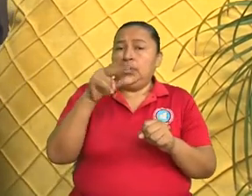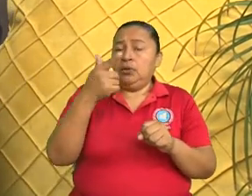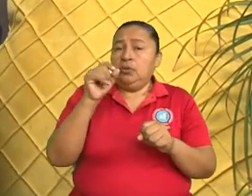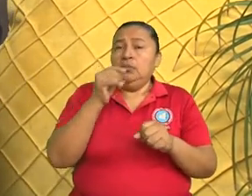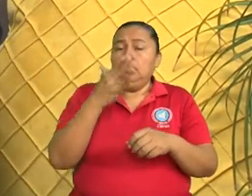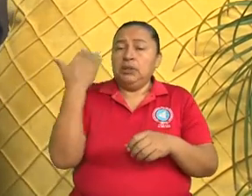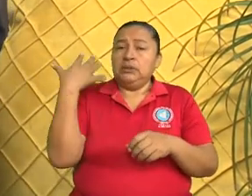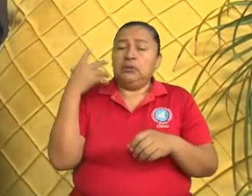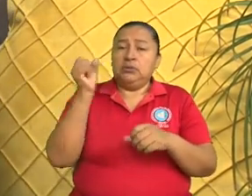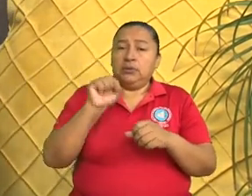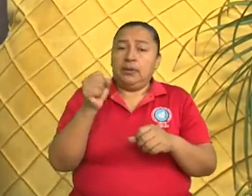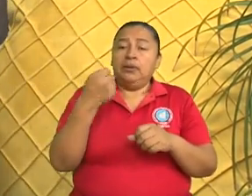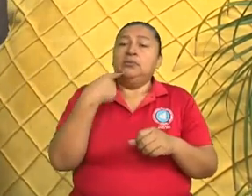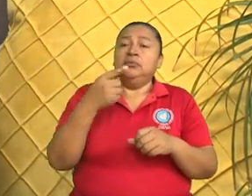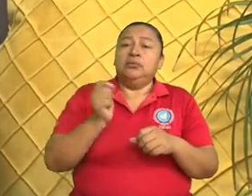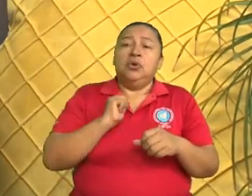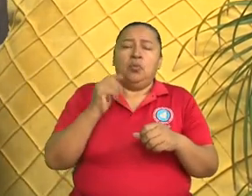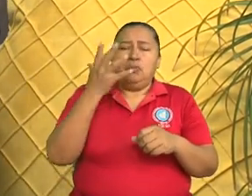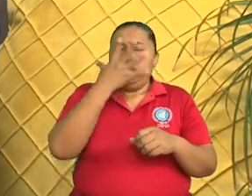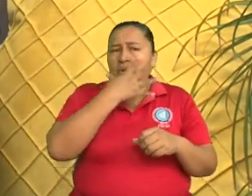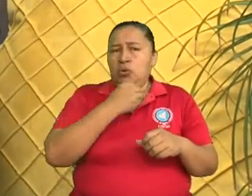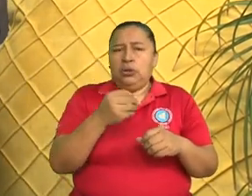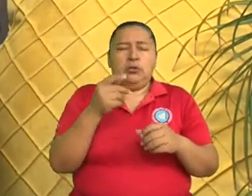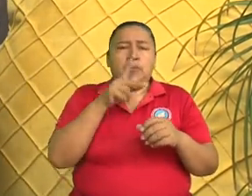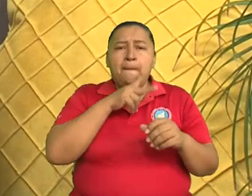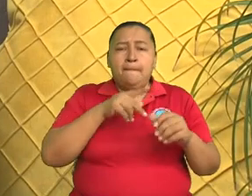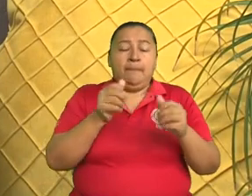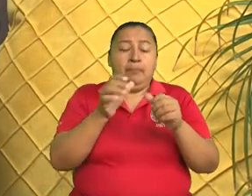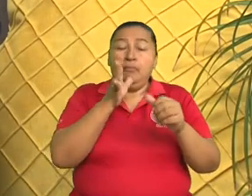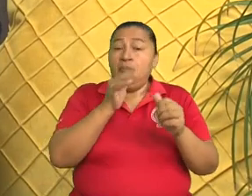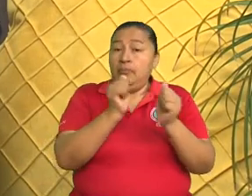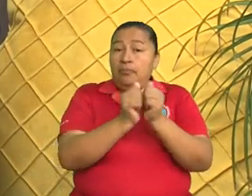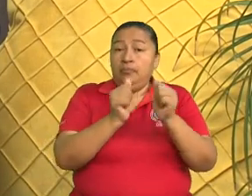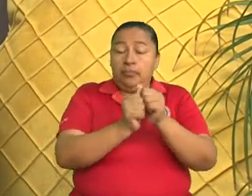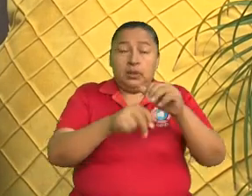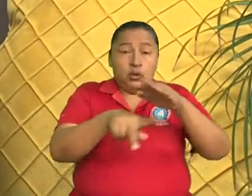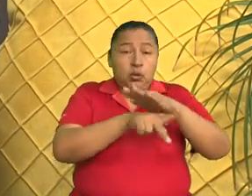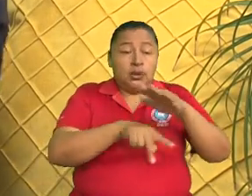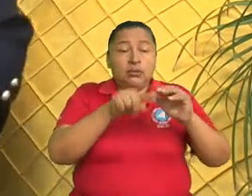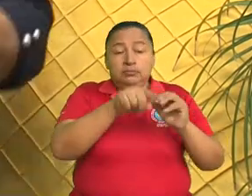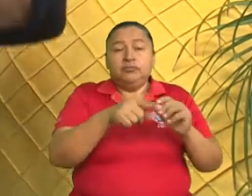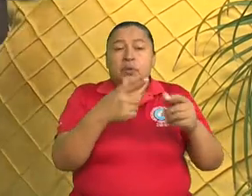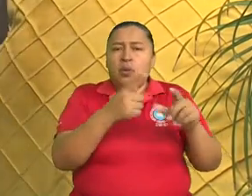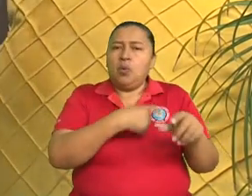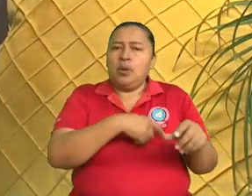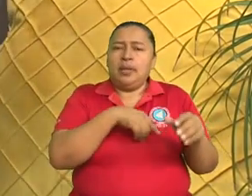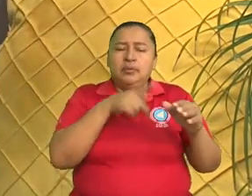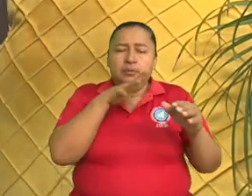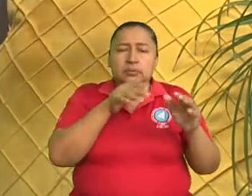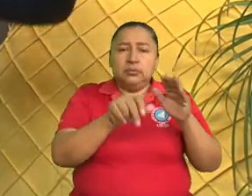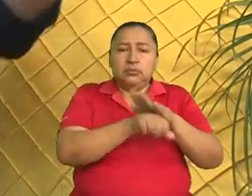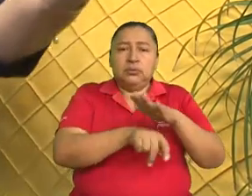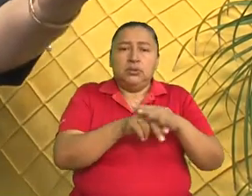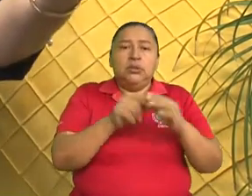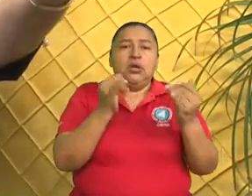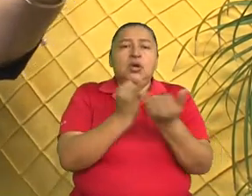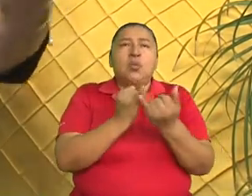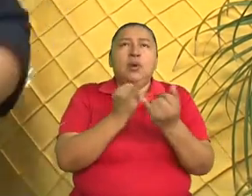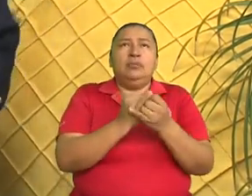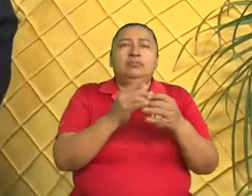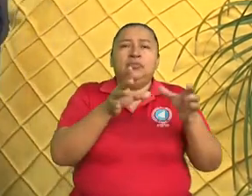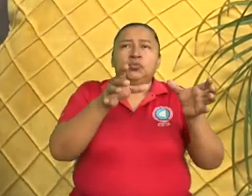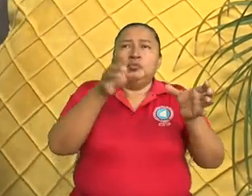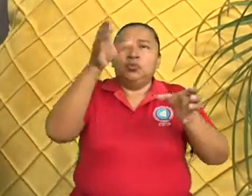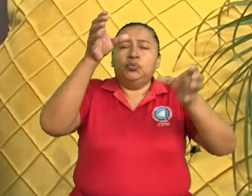el sábado pasado en Santo Domingo inaugurando un hermoso preescolar, por ejemplo, un hermoso preescolar que es con una forma de castillo.